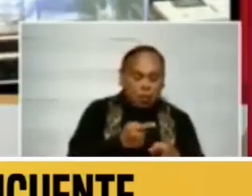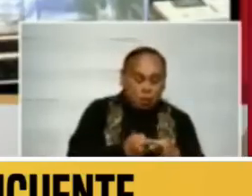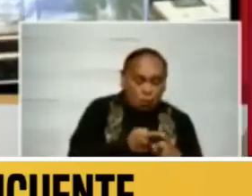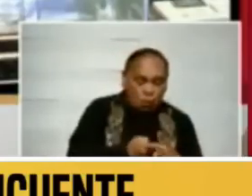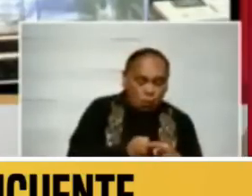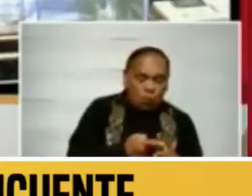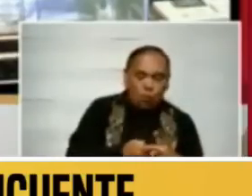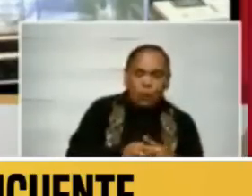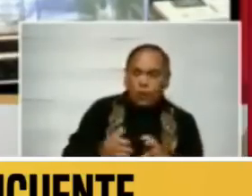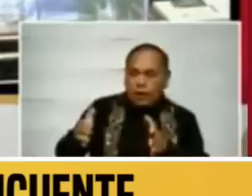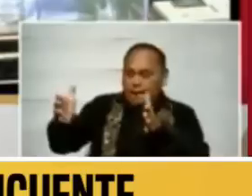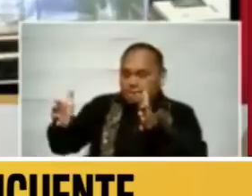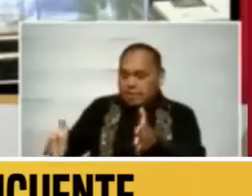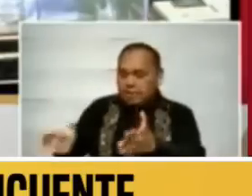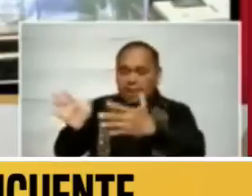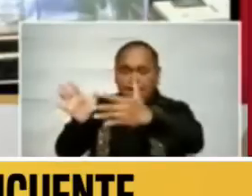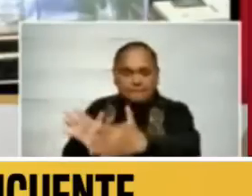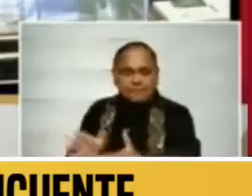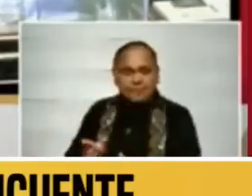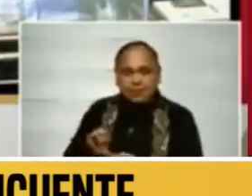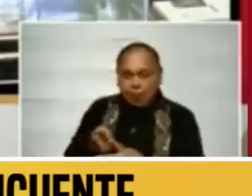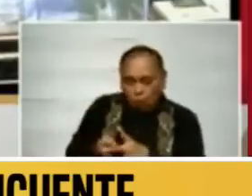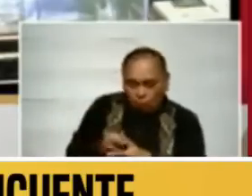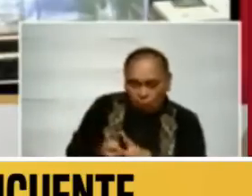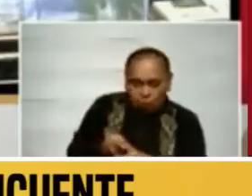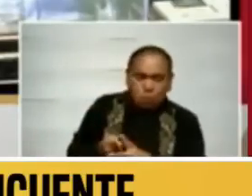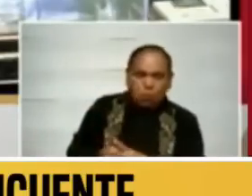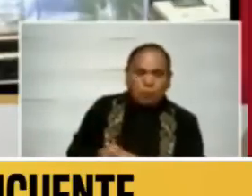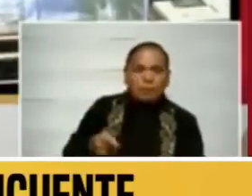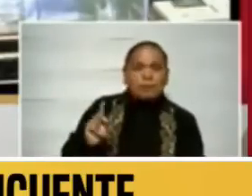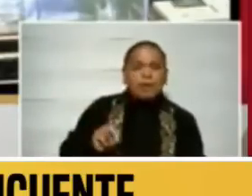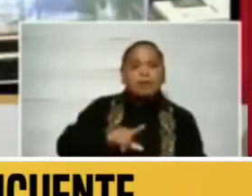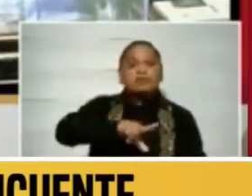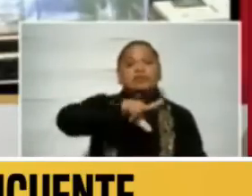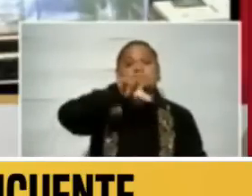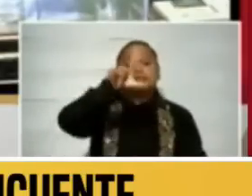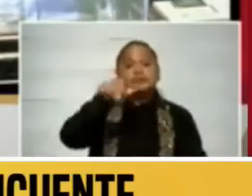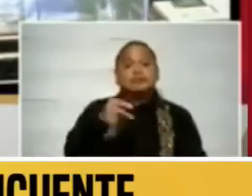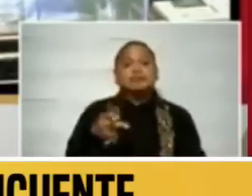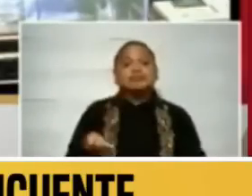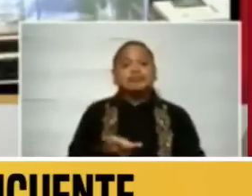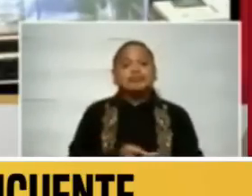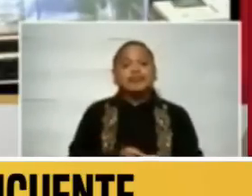que nunca se había hecho en el país. Si después de todo eso él quiere seguir